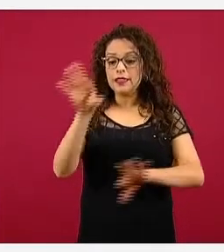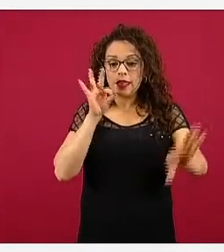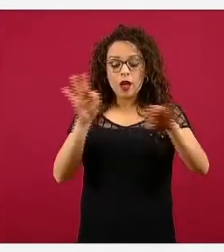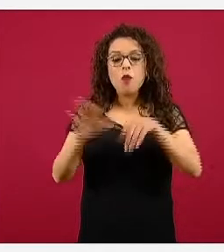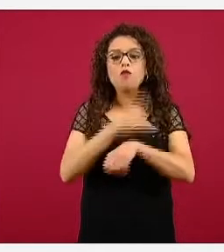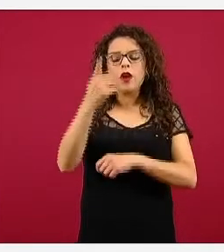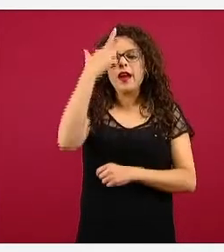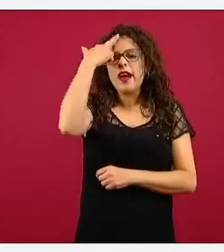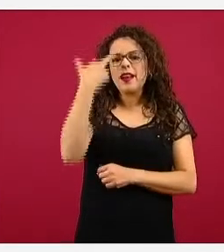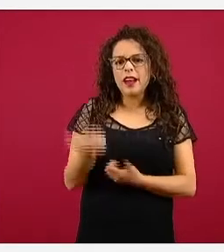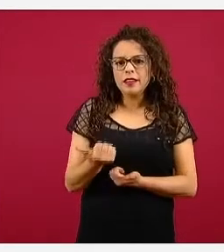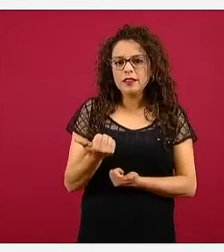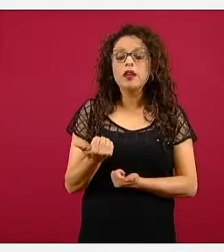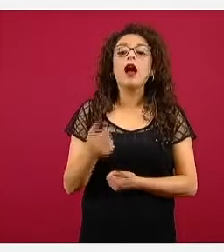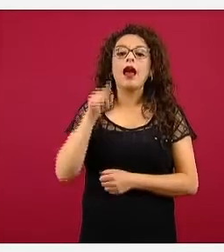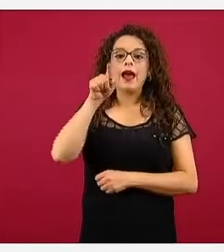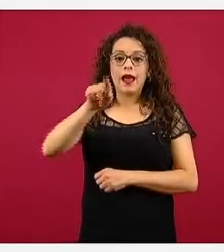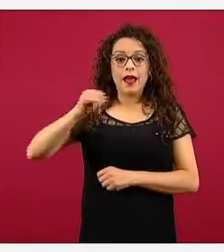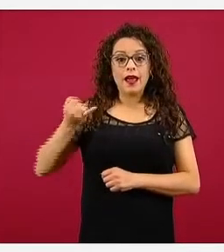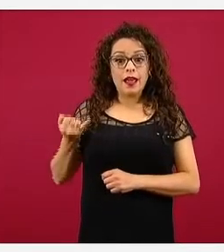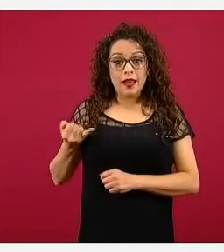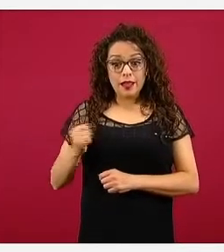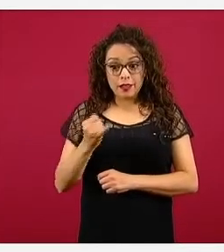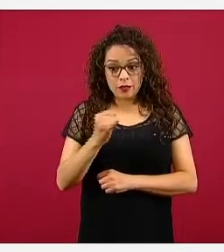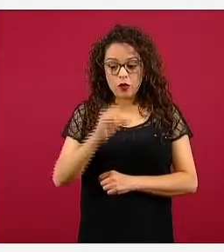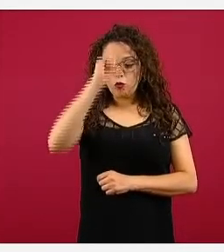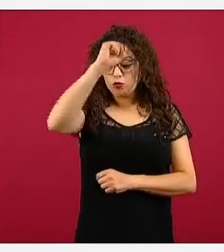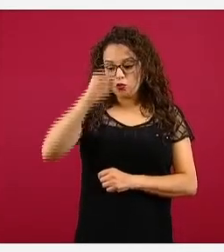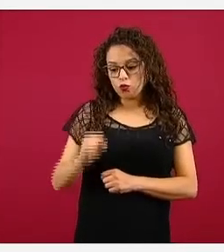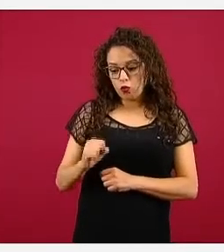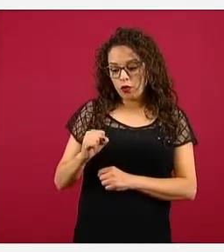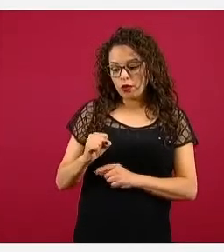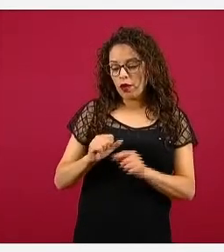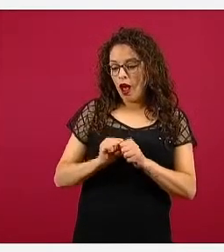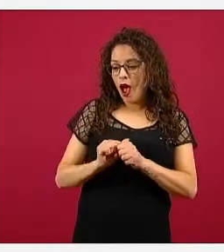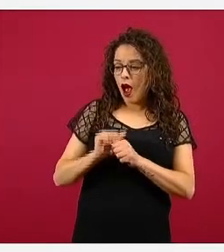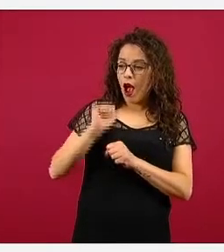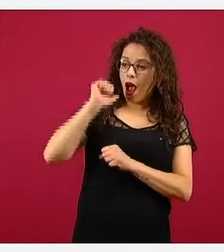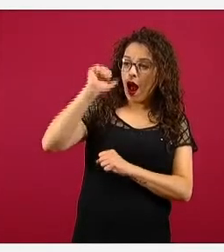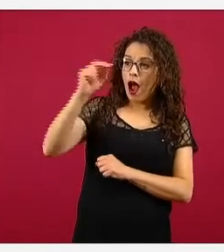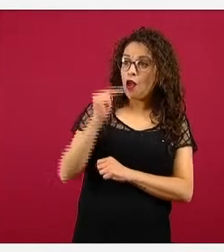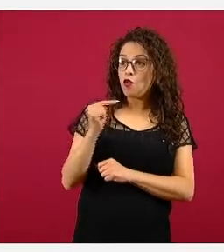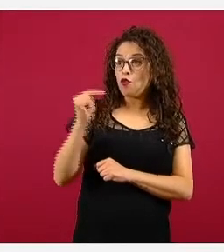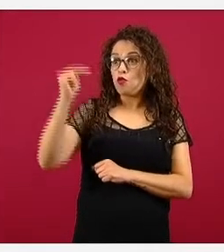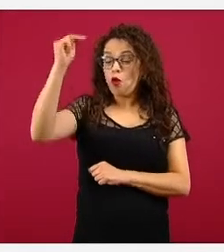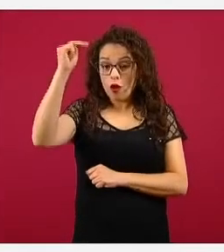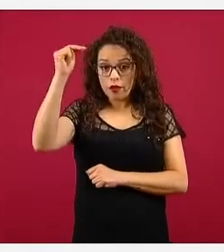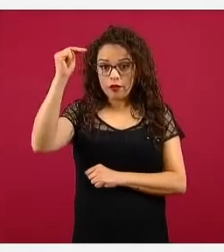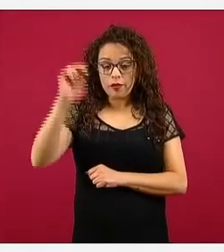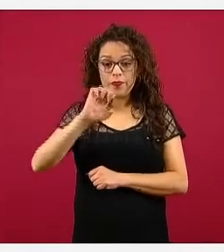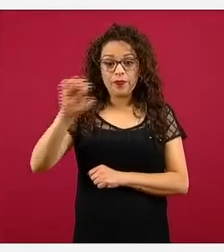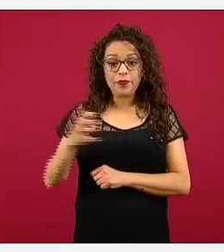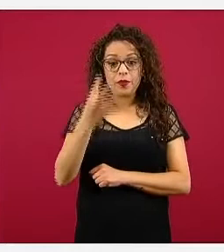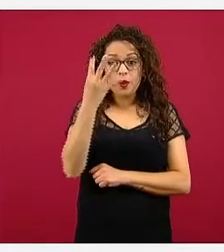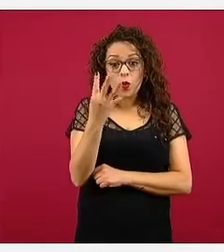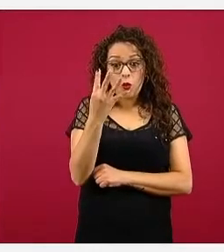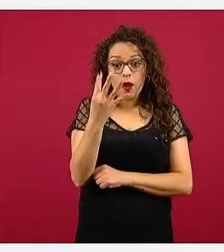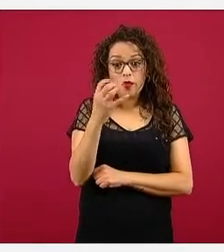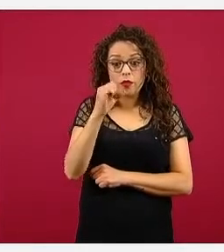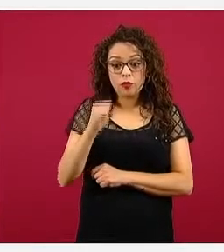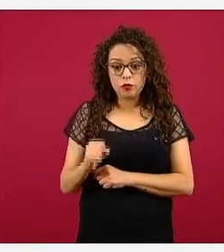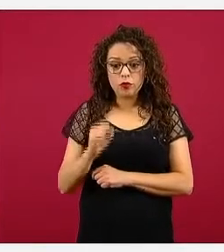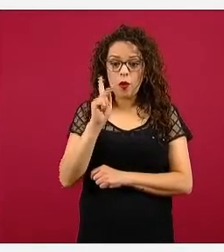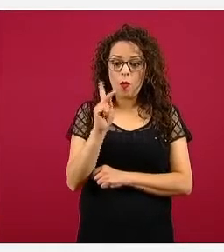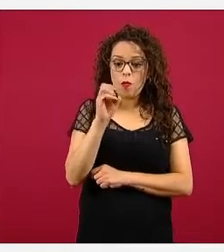avenidas es porque en el caso de Insurgentes cruza de sur a norte casi toda la ciudad, y en el caso de Eje 4 Sur lo hace de